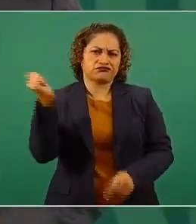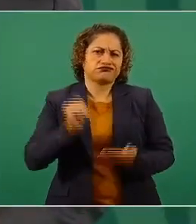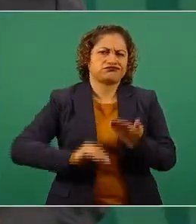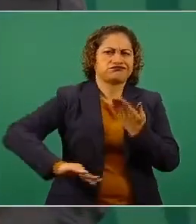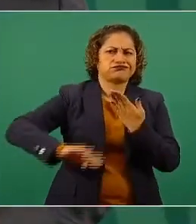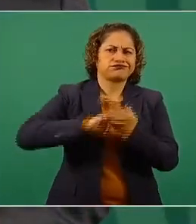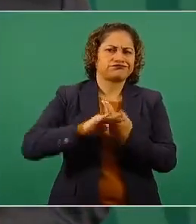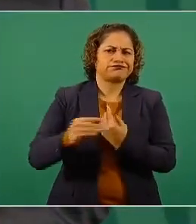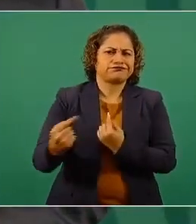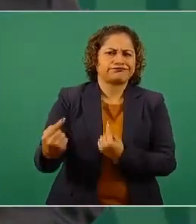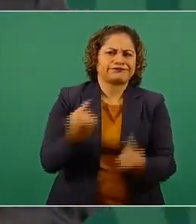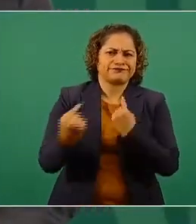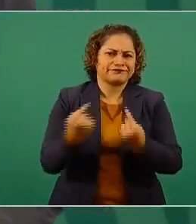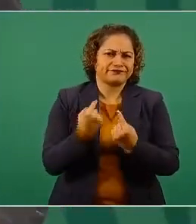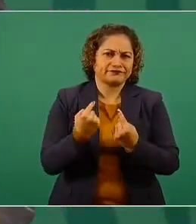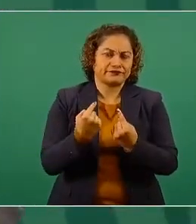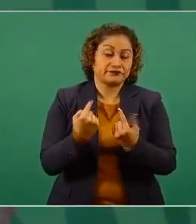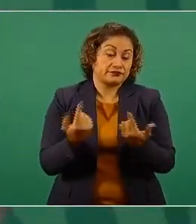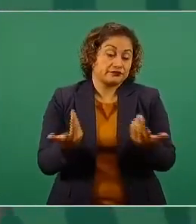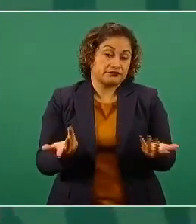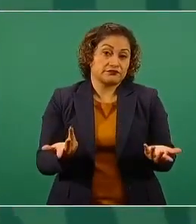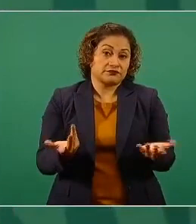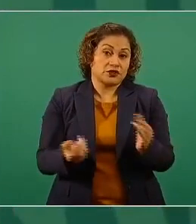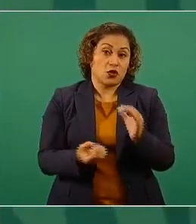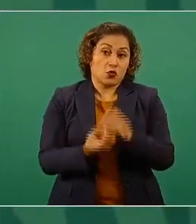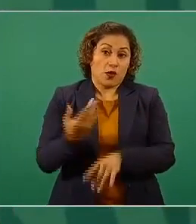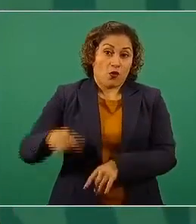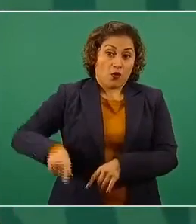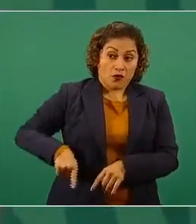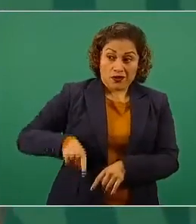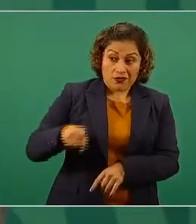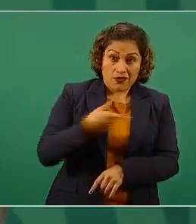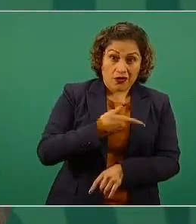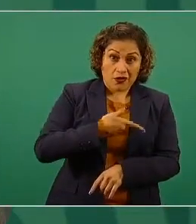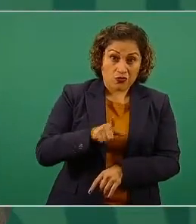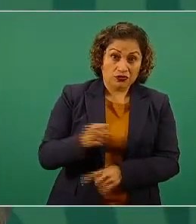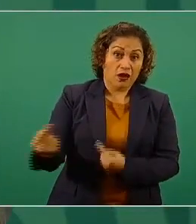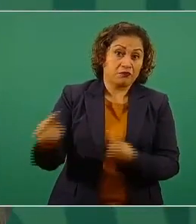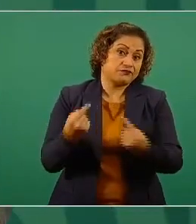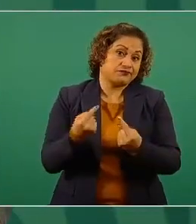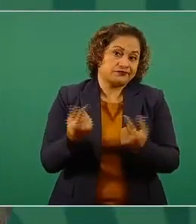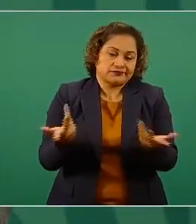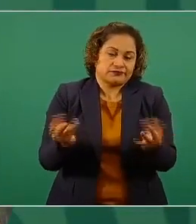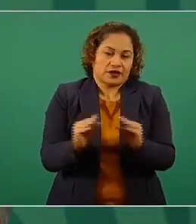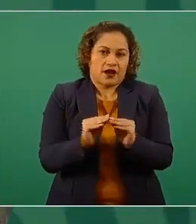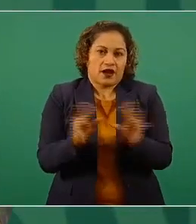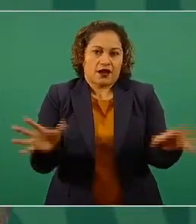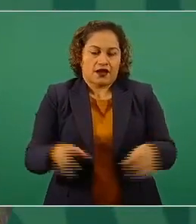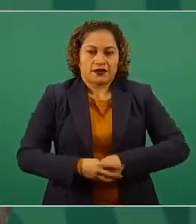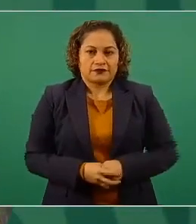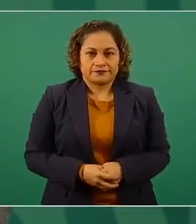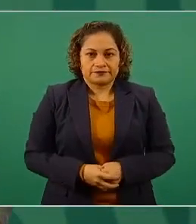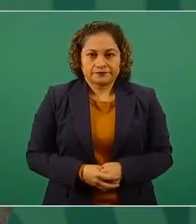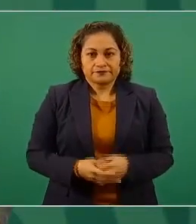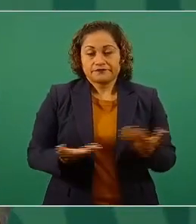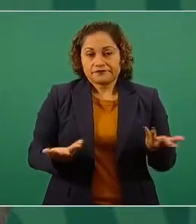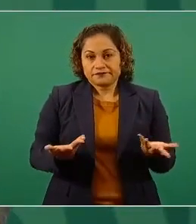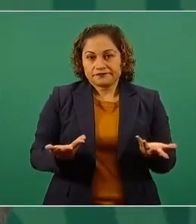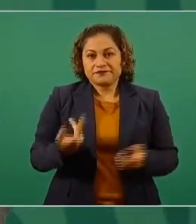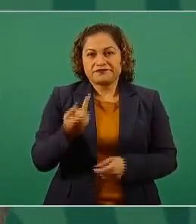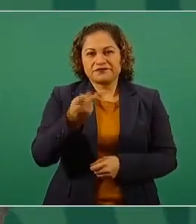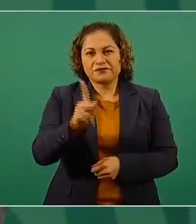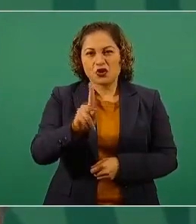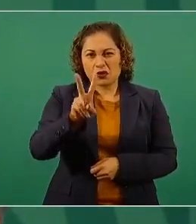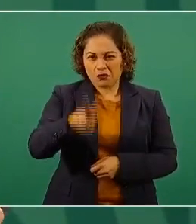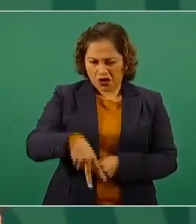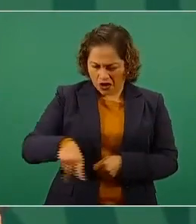atacar al nuevo gobierno y sobre todo al proceso de transformación